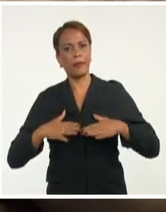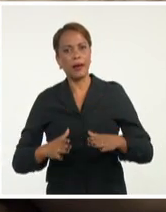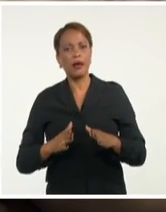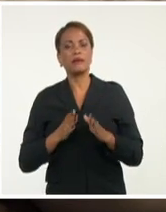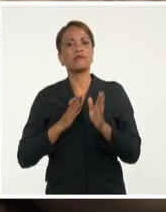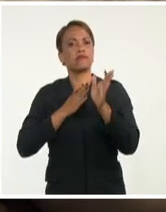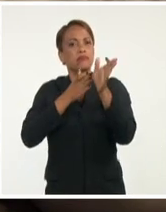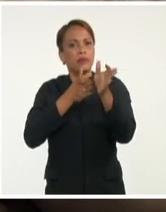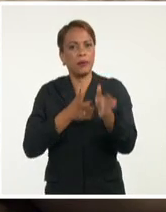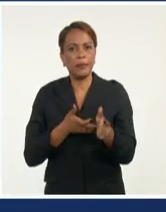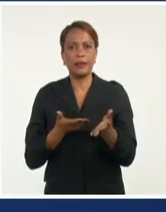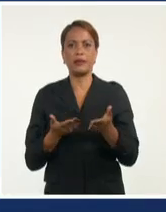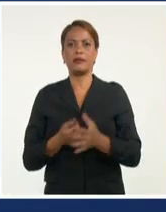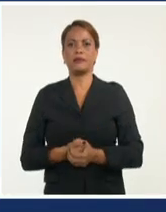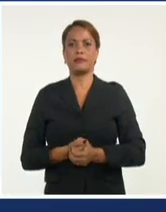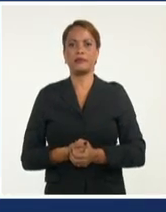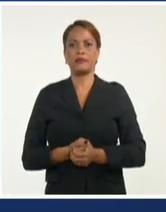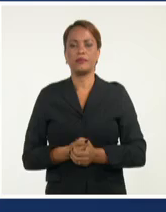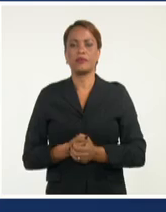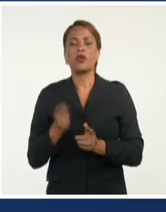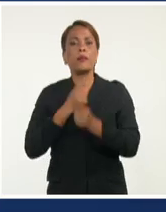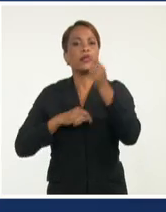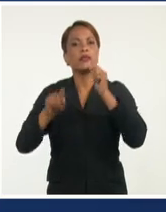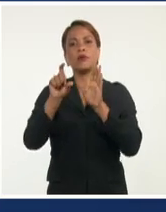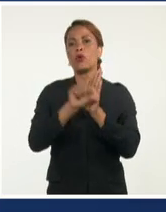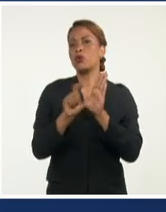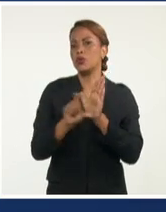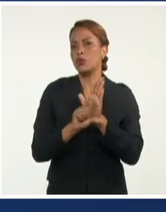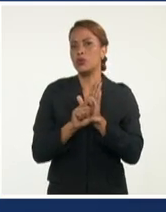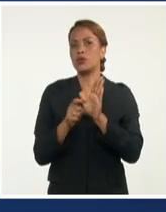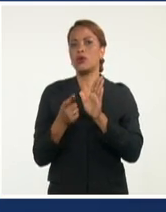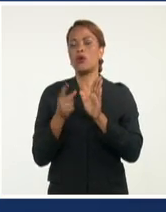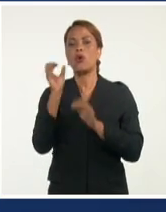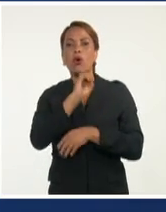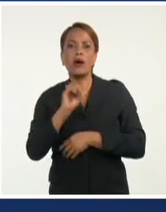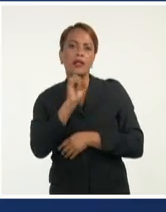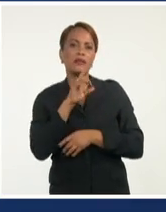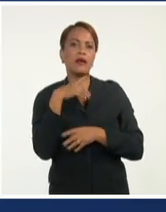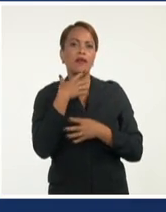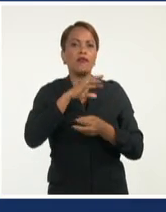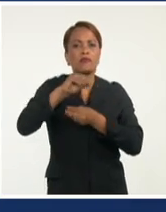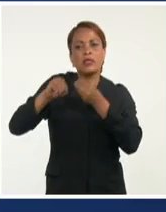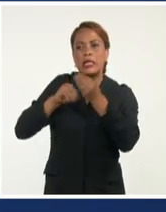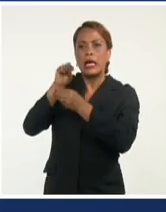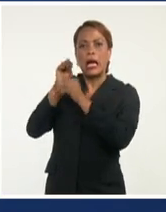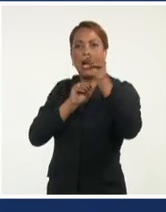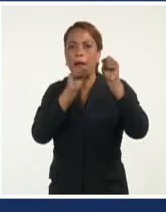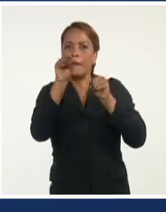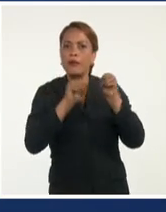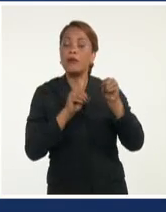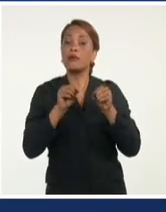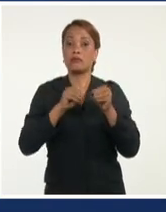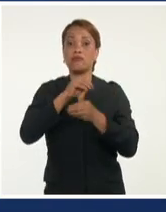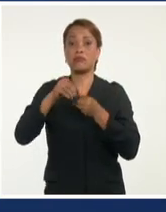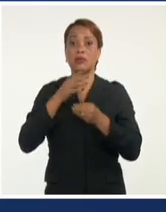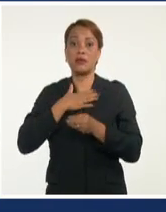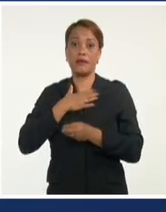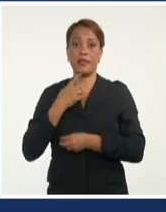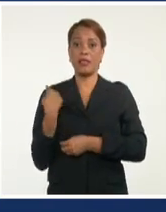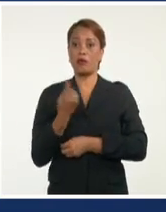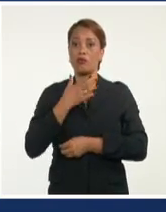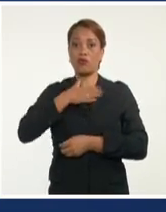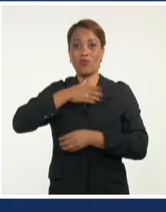la Constitución, sobre las propias maneras de organizar el Estado, sobre la